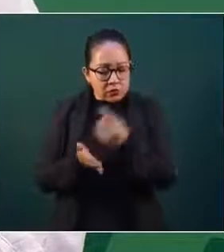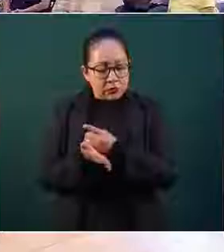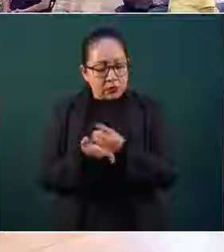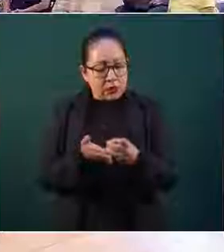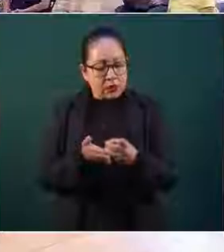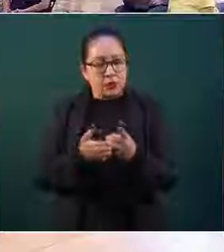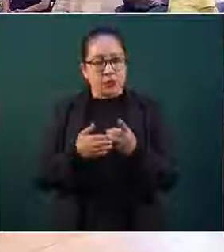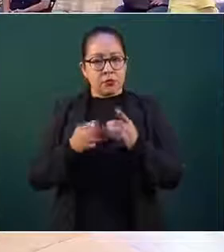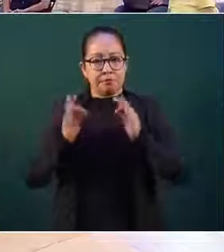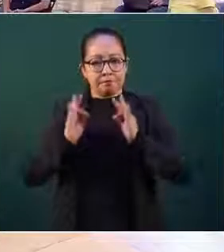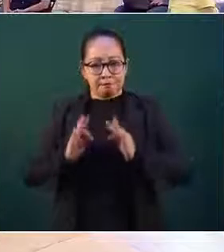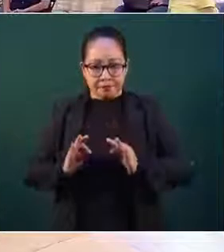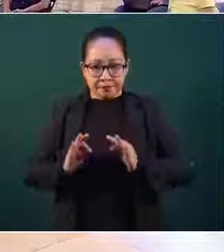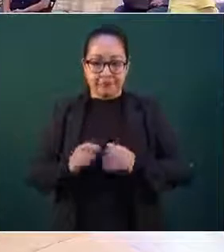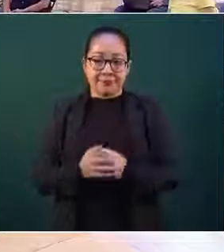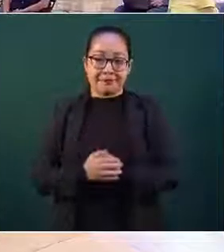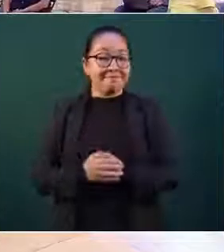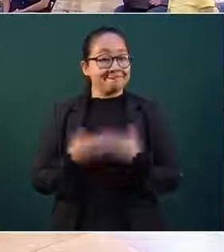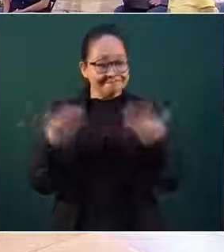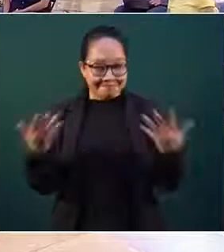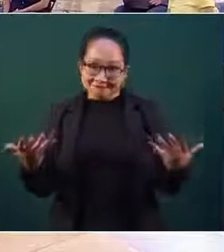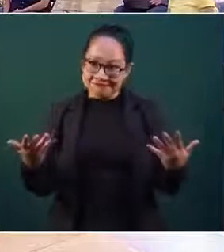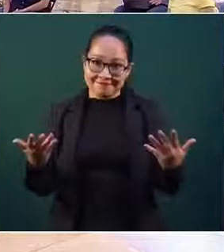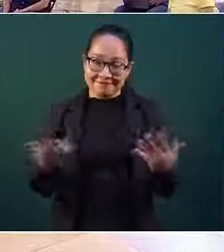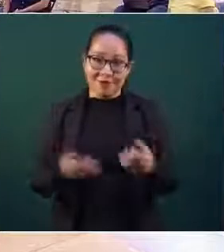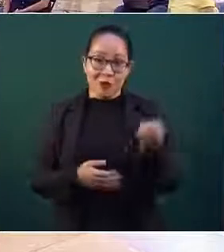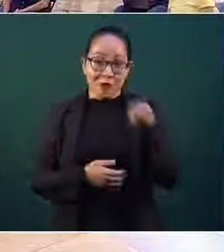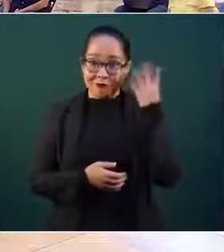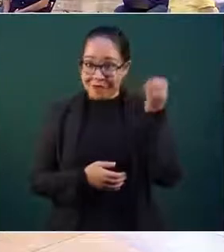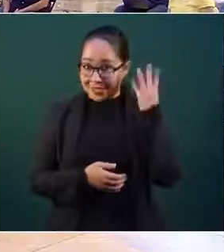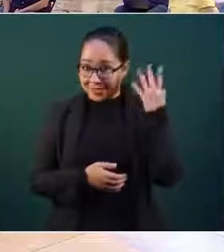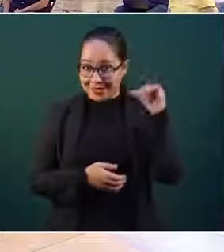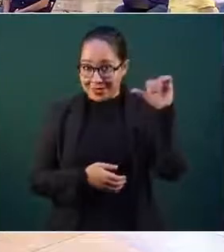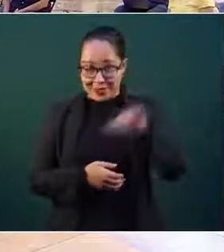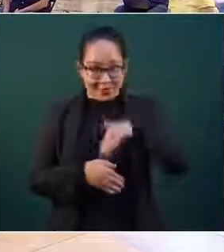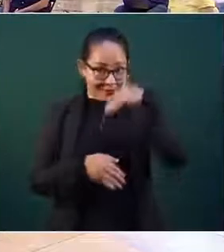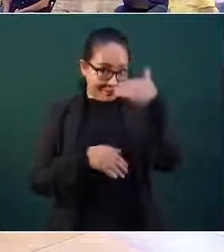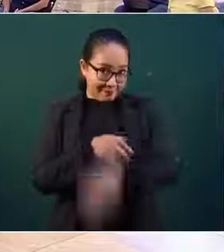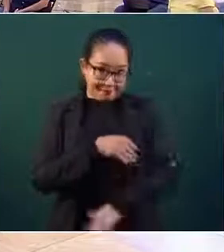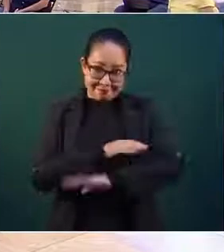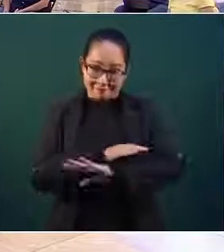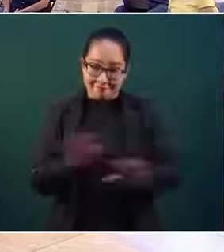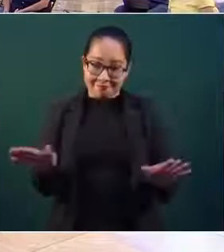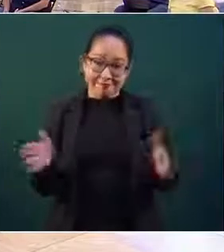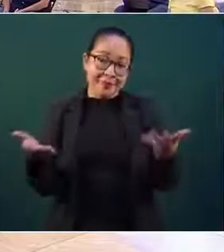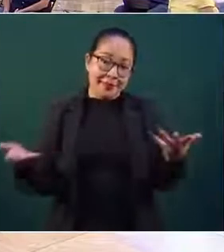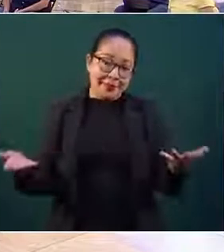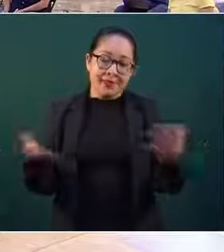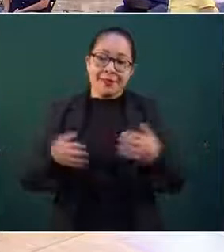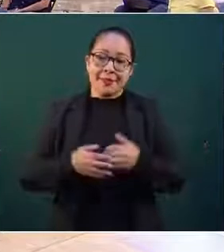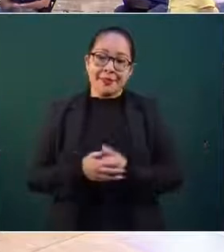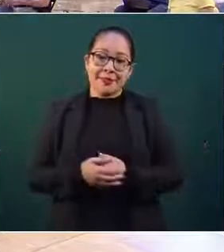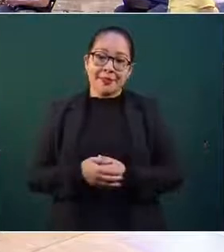Bueno, ya se terminó la conferencia de hoy, porque